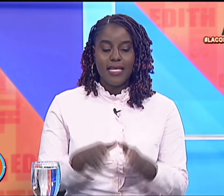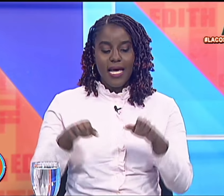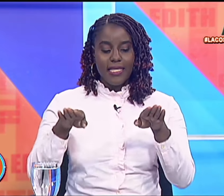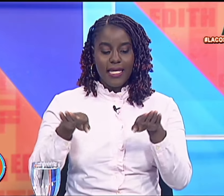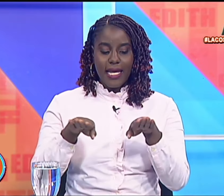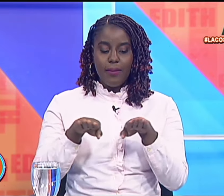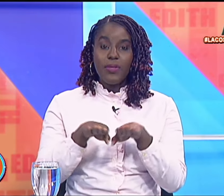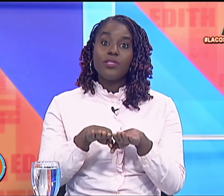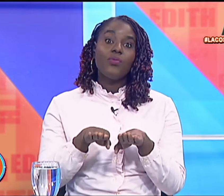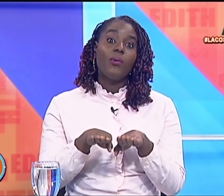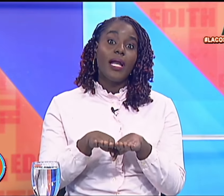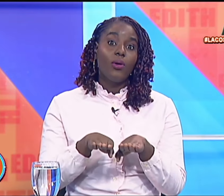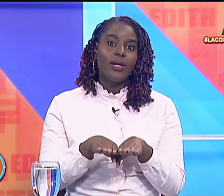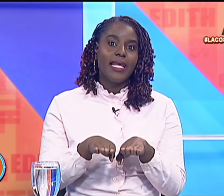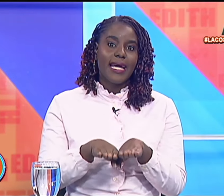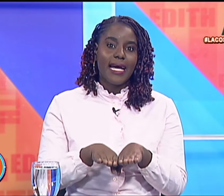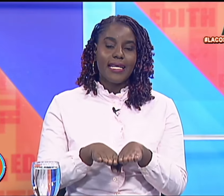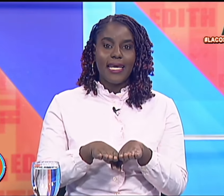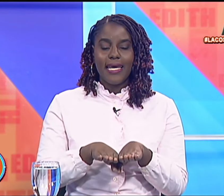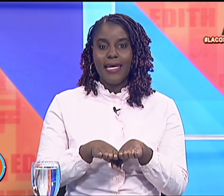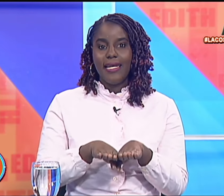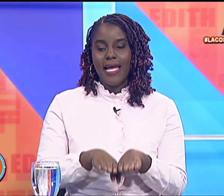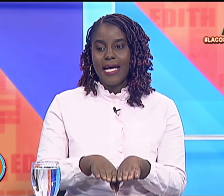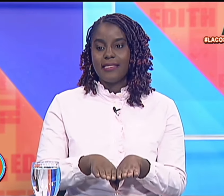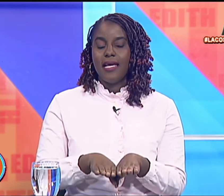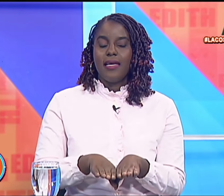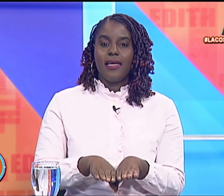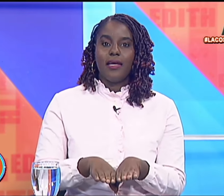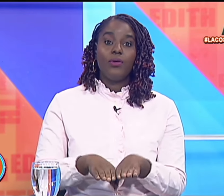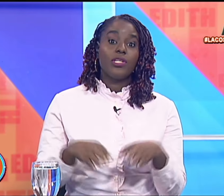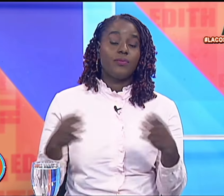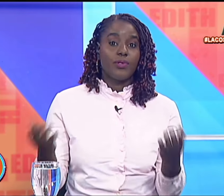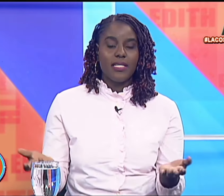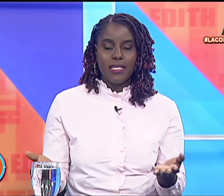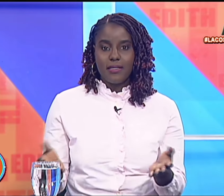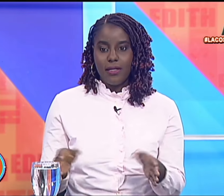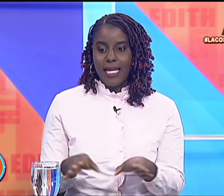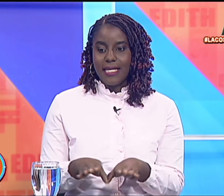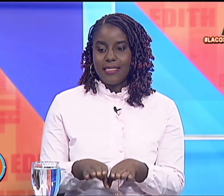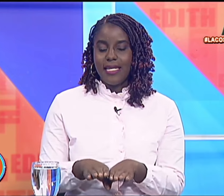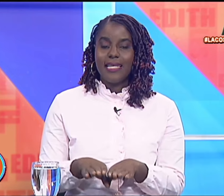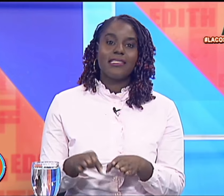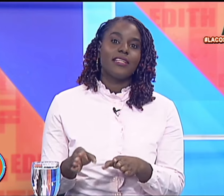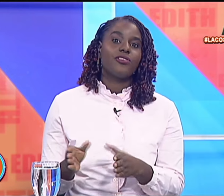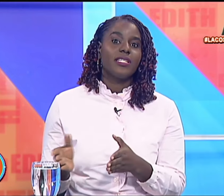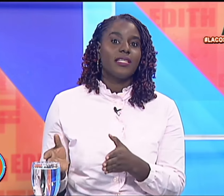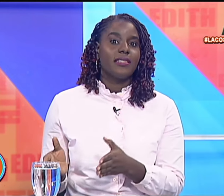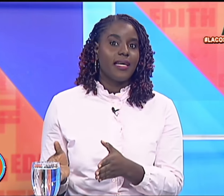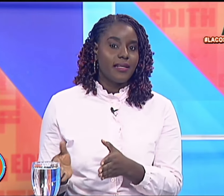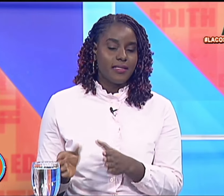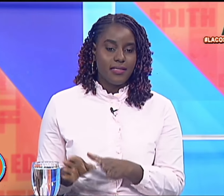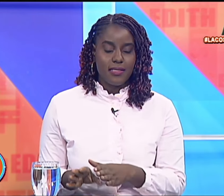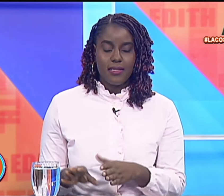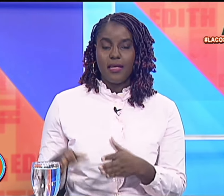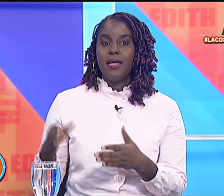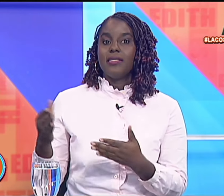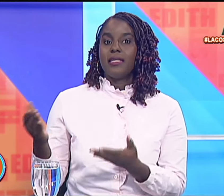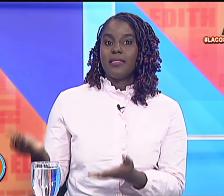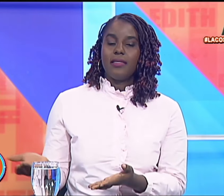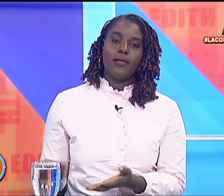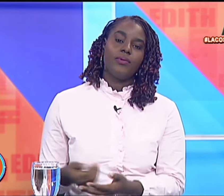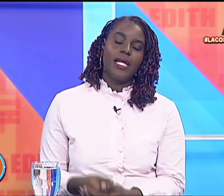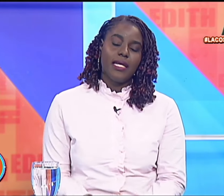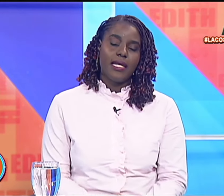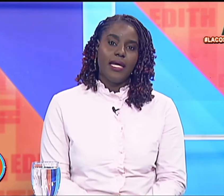internacionales tienen el mismo valor legal que las jurisprudencias, las legislaciones internas. Es decir, si